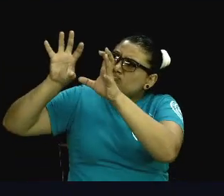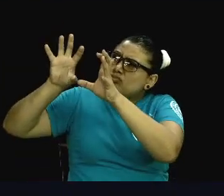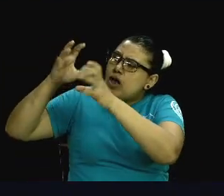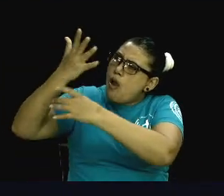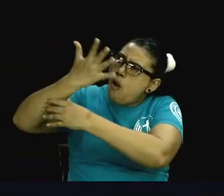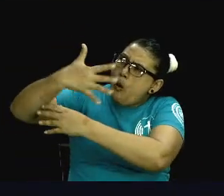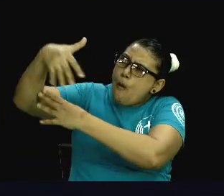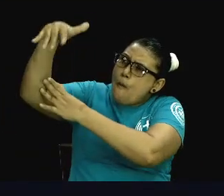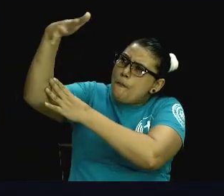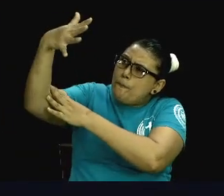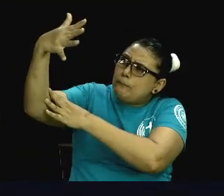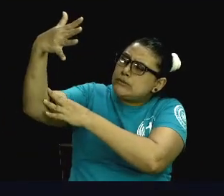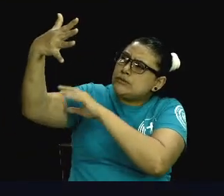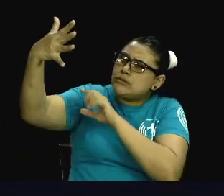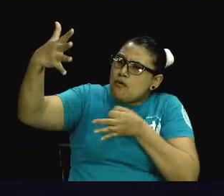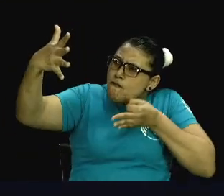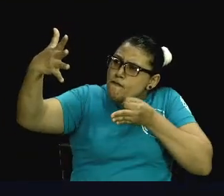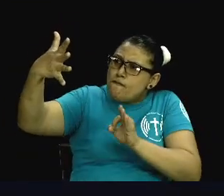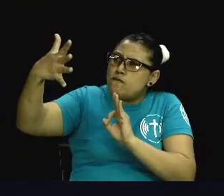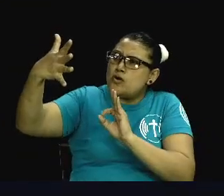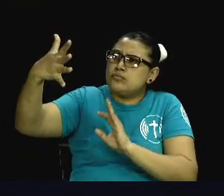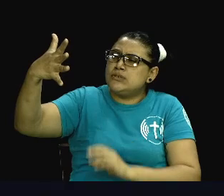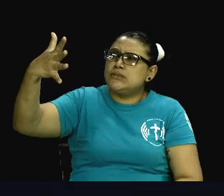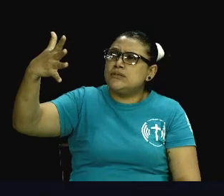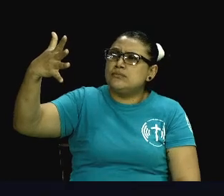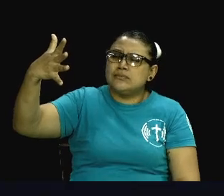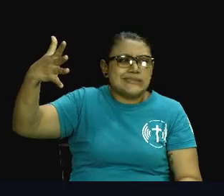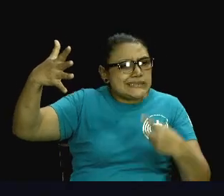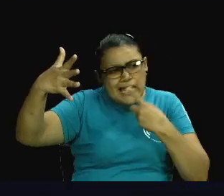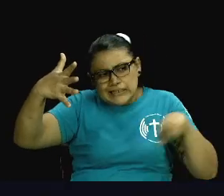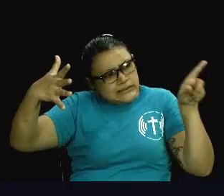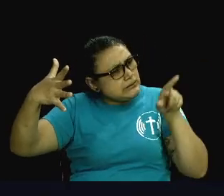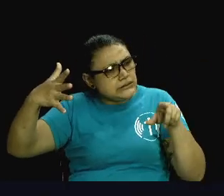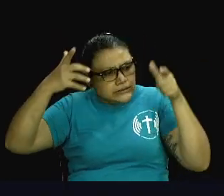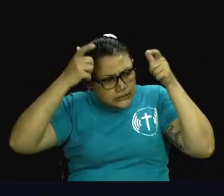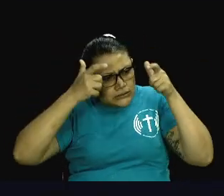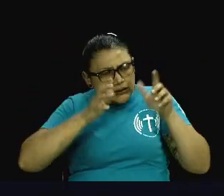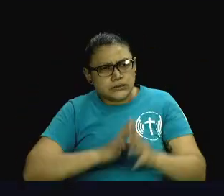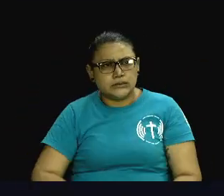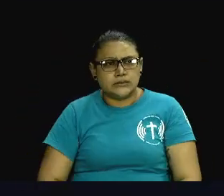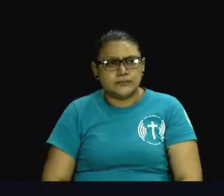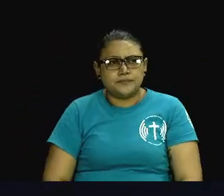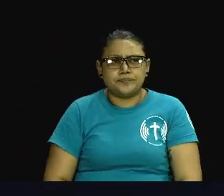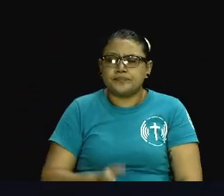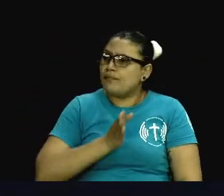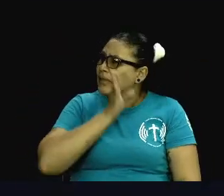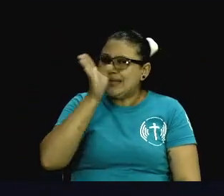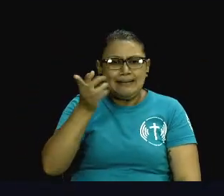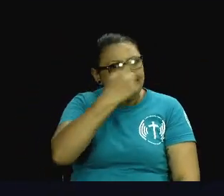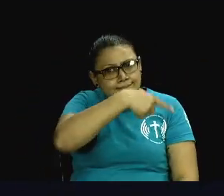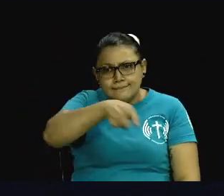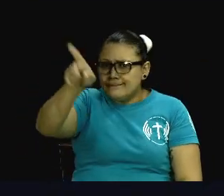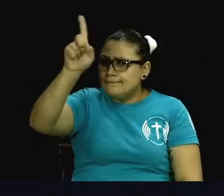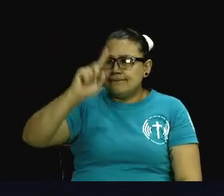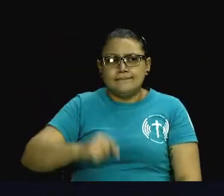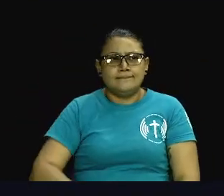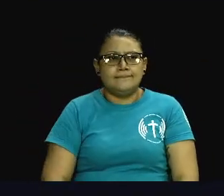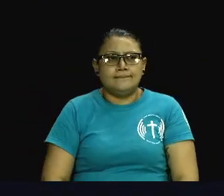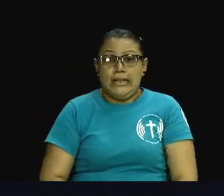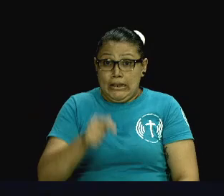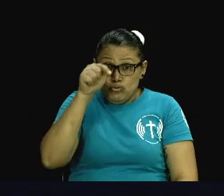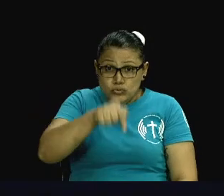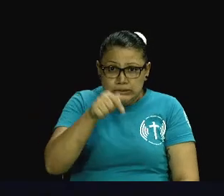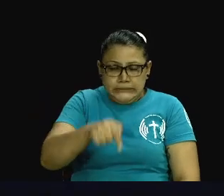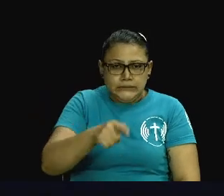la mano de un hombre anda decirle al rey que pase ahorita le dijo porque si no